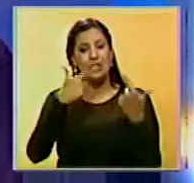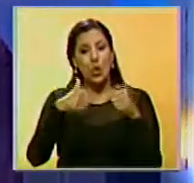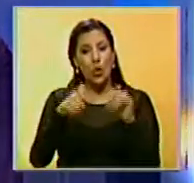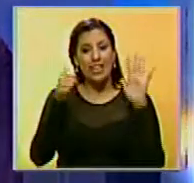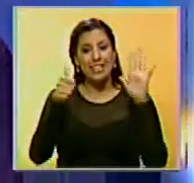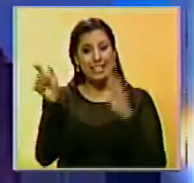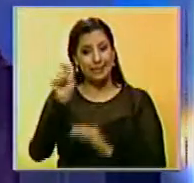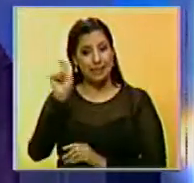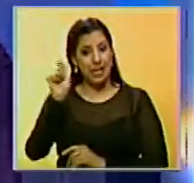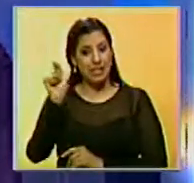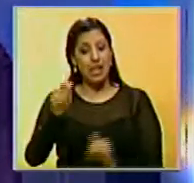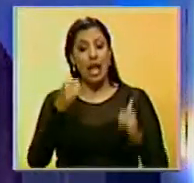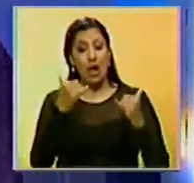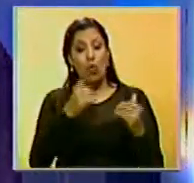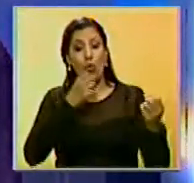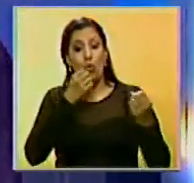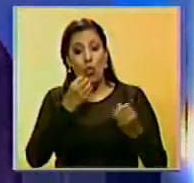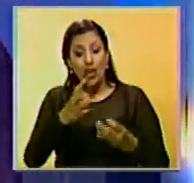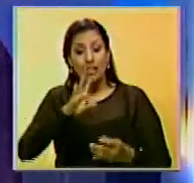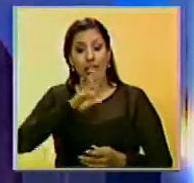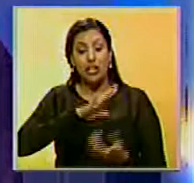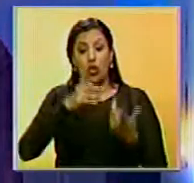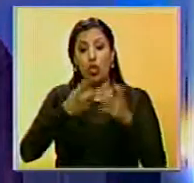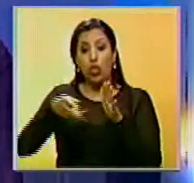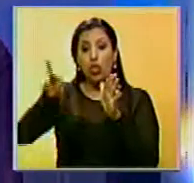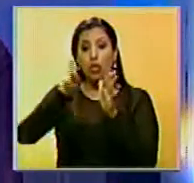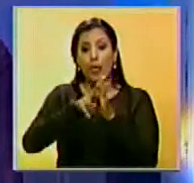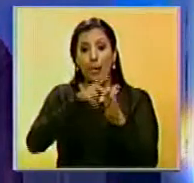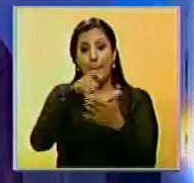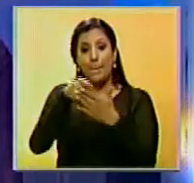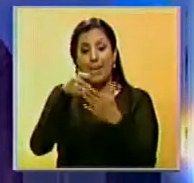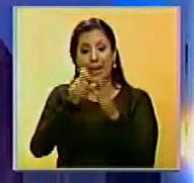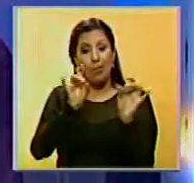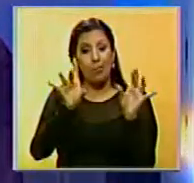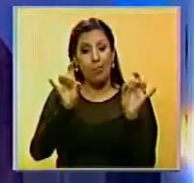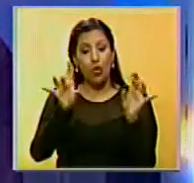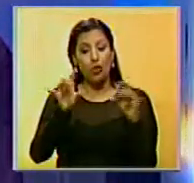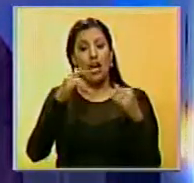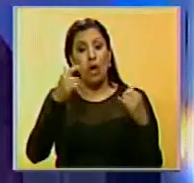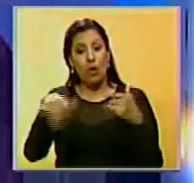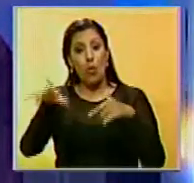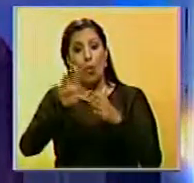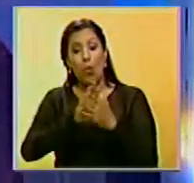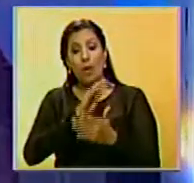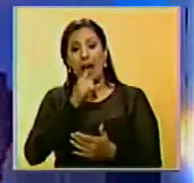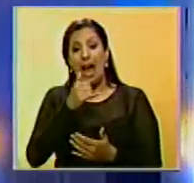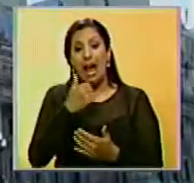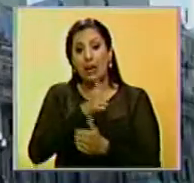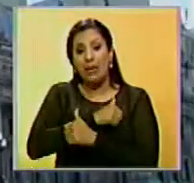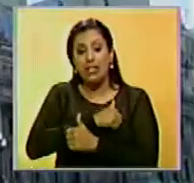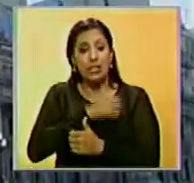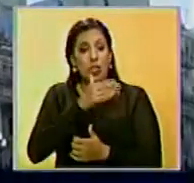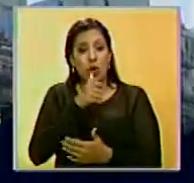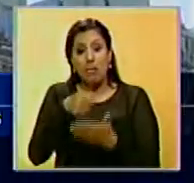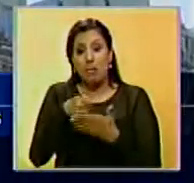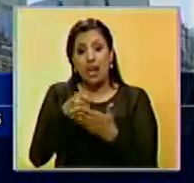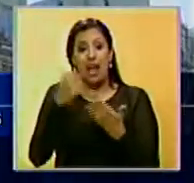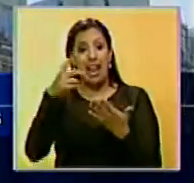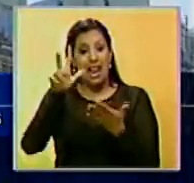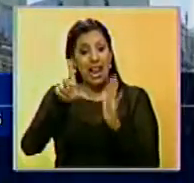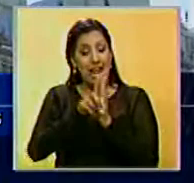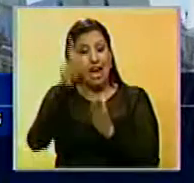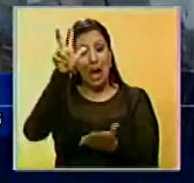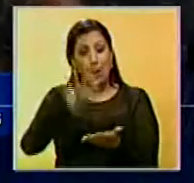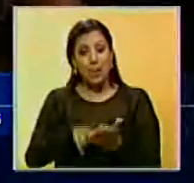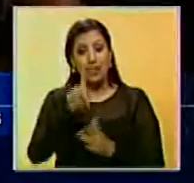por 6 meses, durante los cuales regirá la doble indemnización por despidos y cesantías sin justa causa. La ley quedó aprobada por